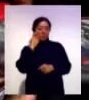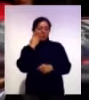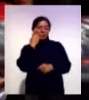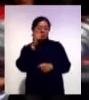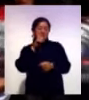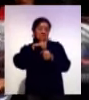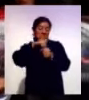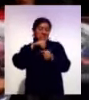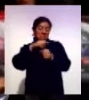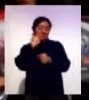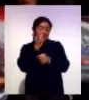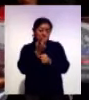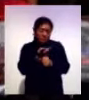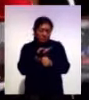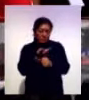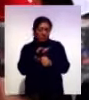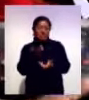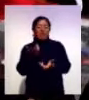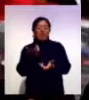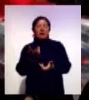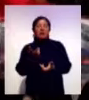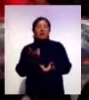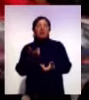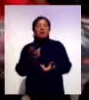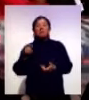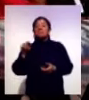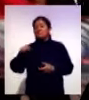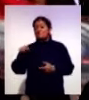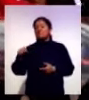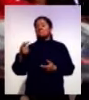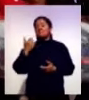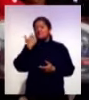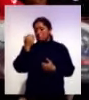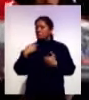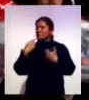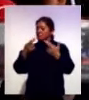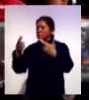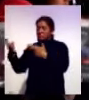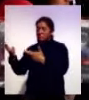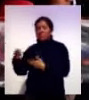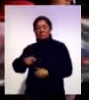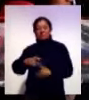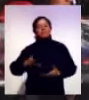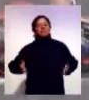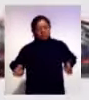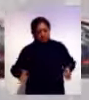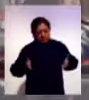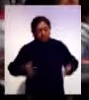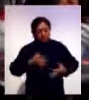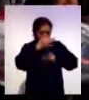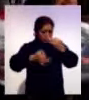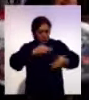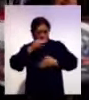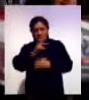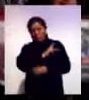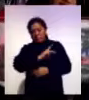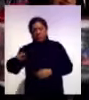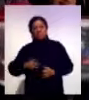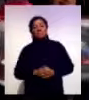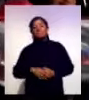que tengan que reponer para algún familiar. Esa es la idea, incentivar la donación altruista de sangre. La verdad es que en